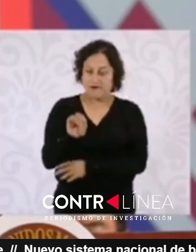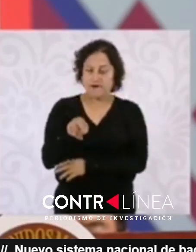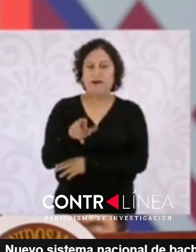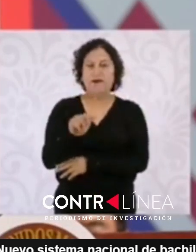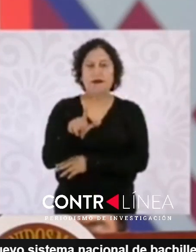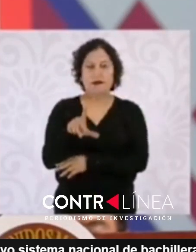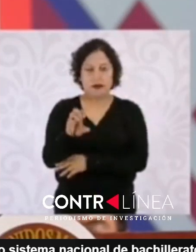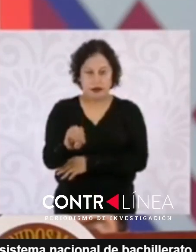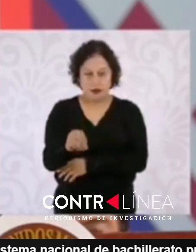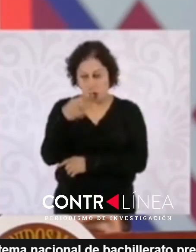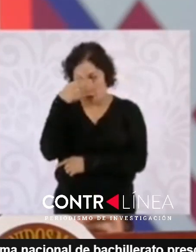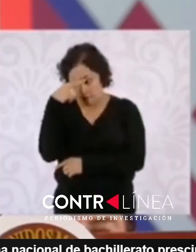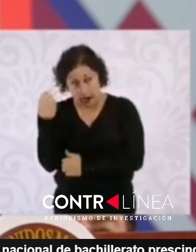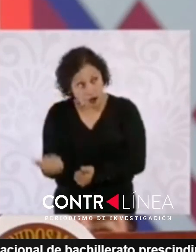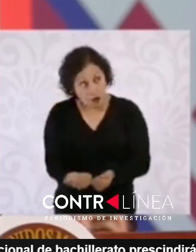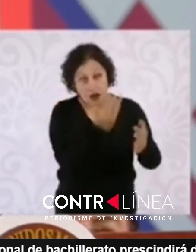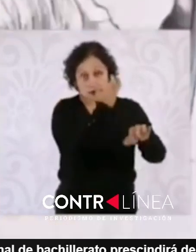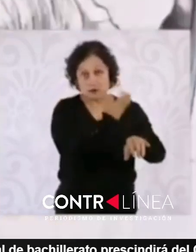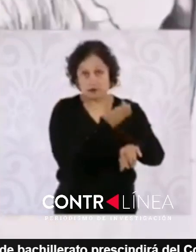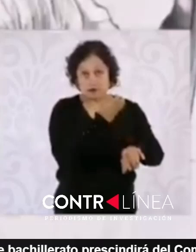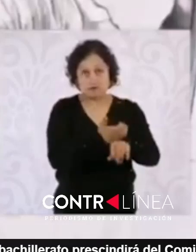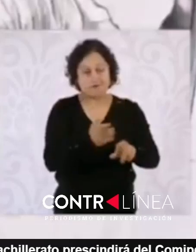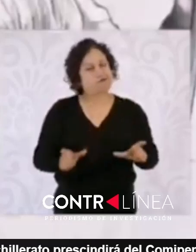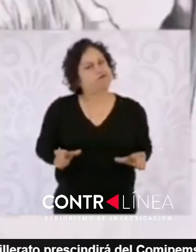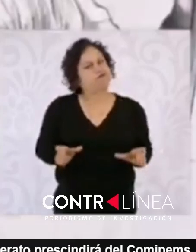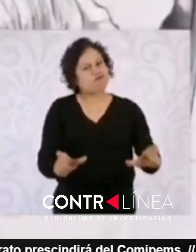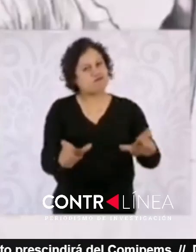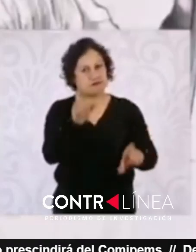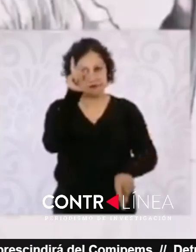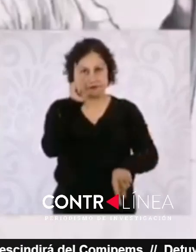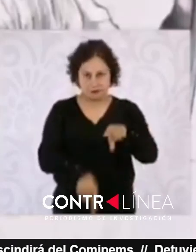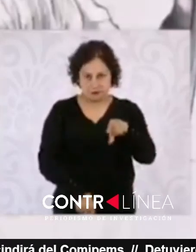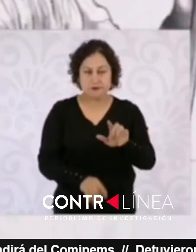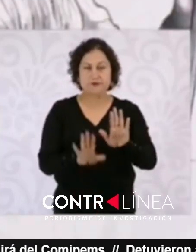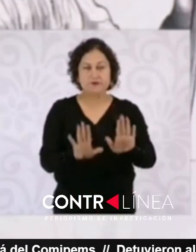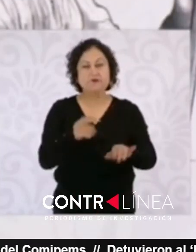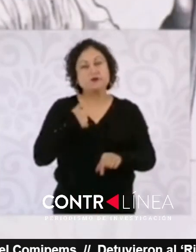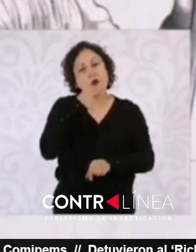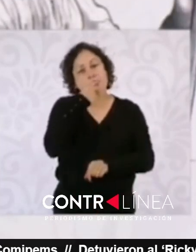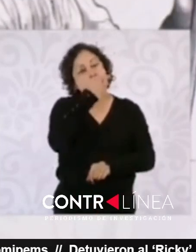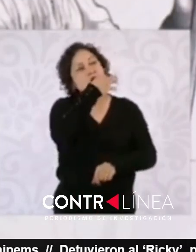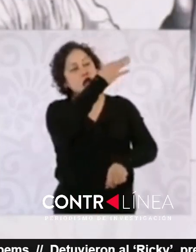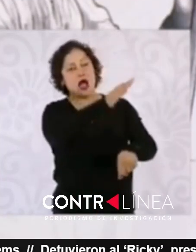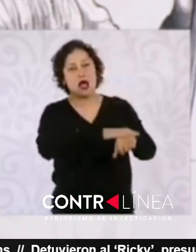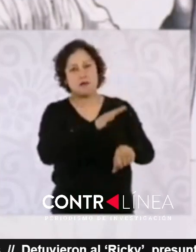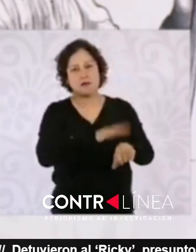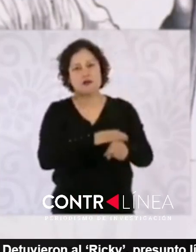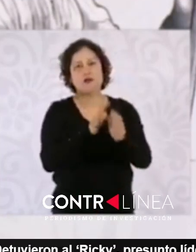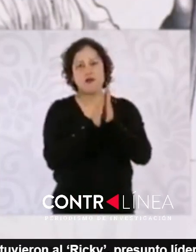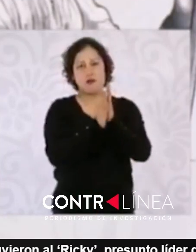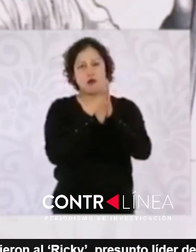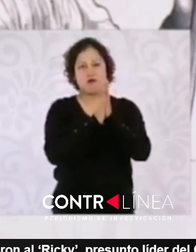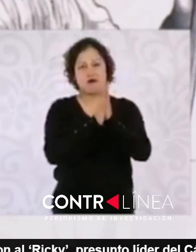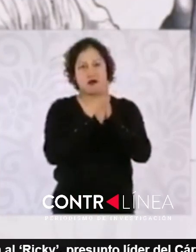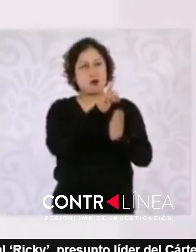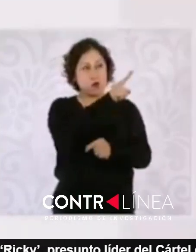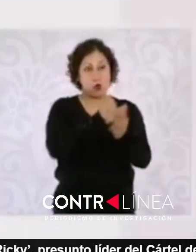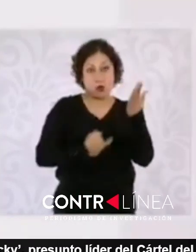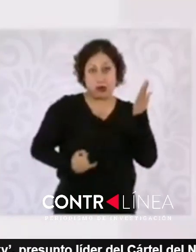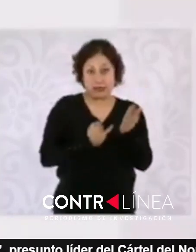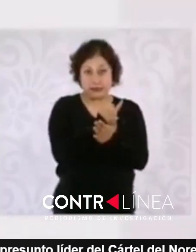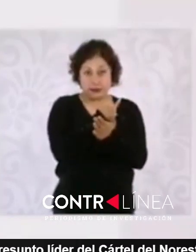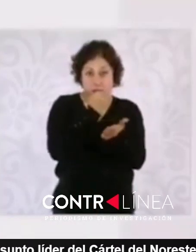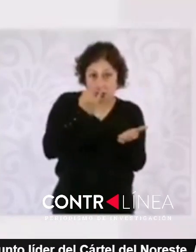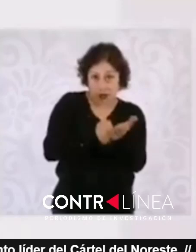Unidos. Le planteé siempre que queríamos que pusiera en pausa las tarifas desde el primer